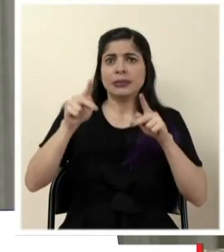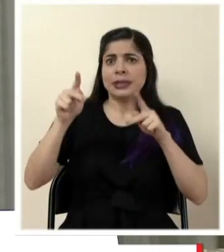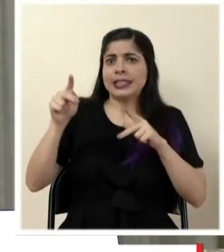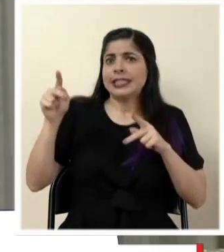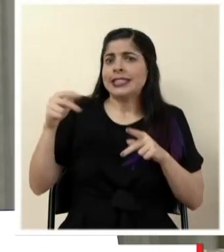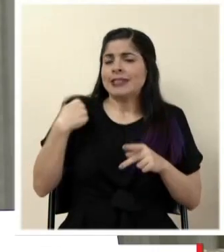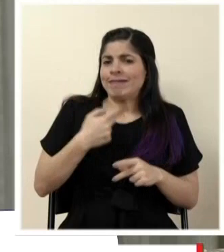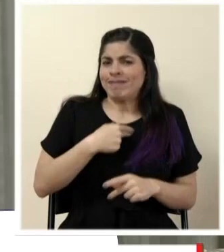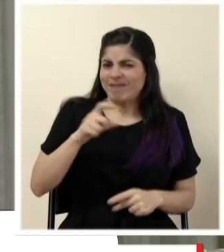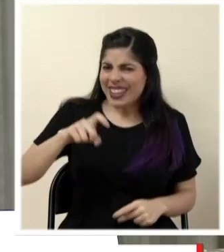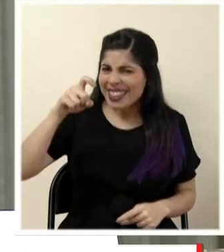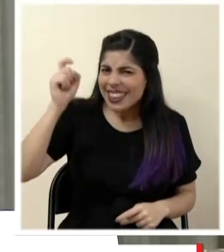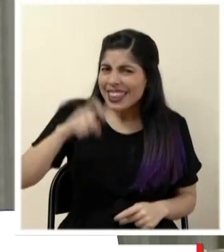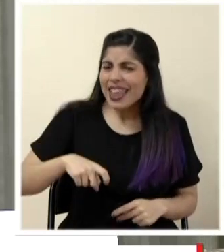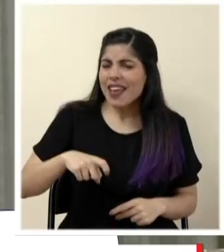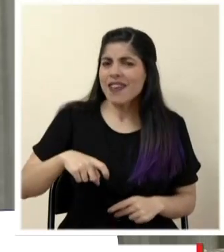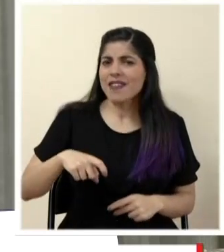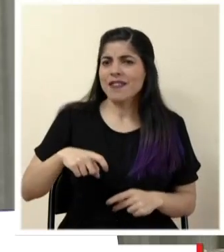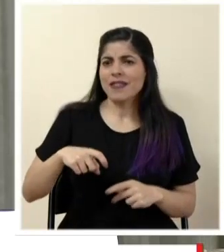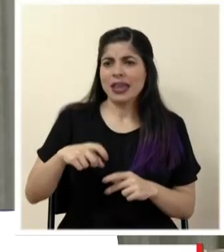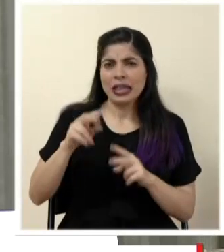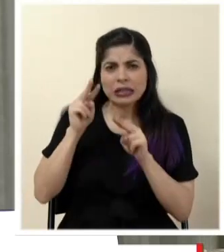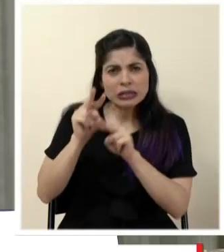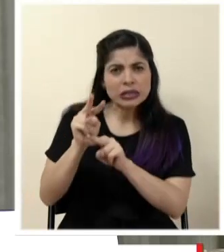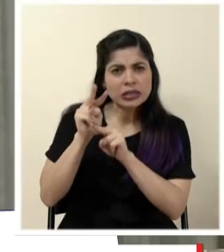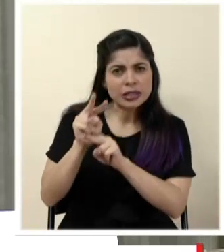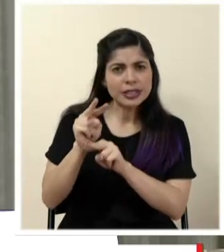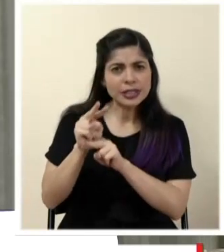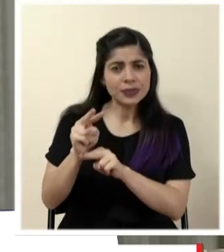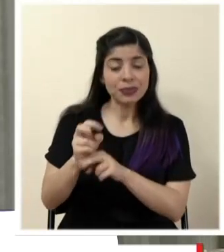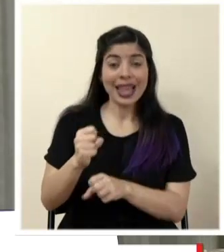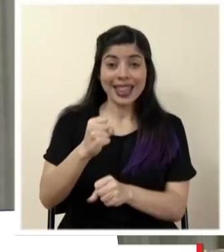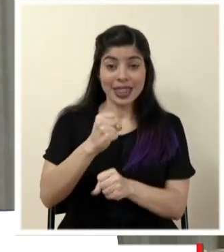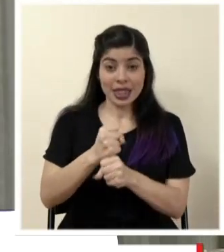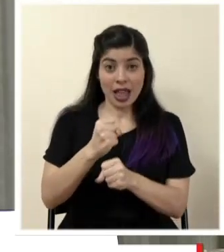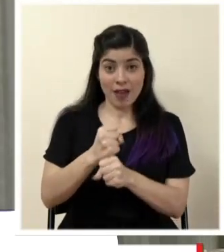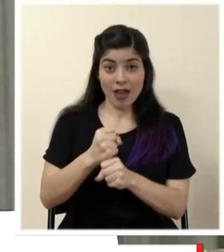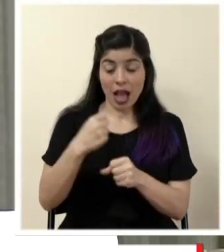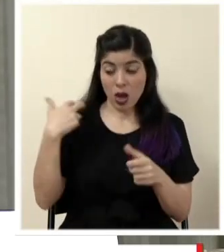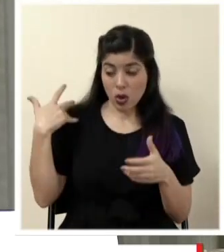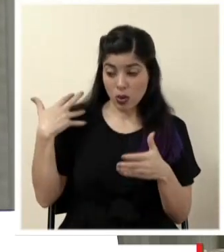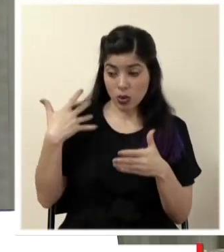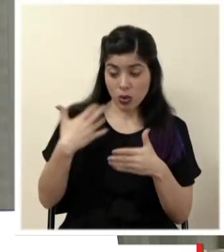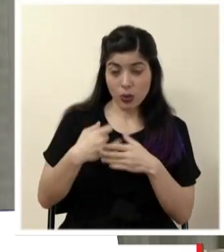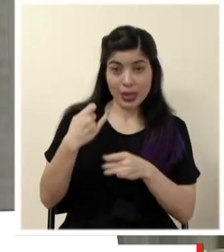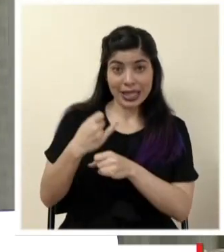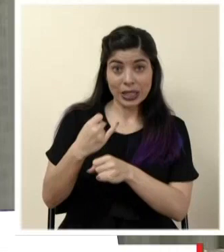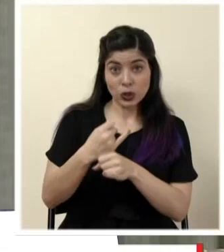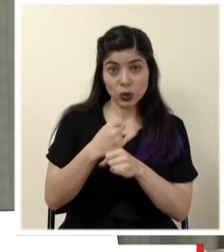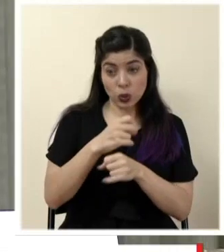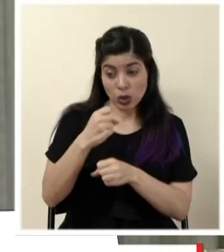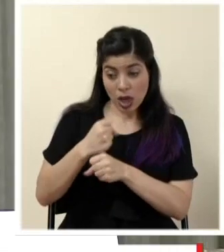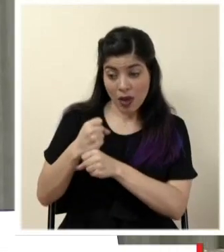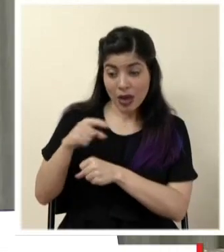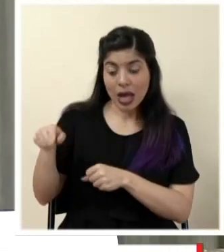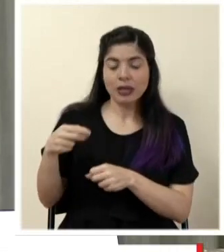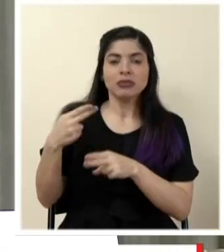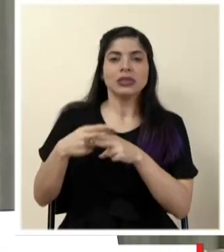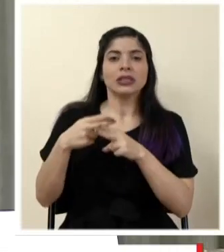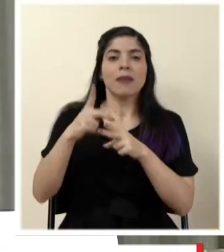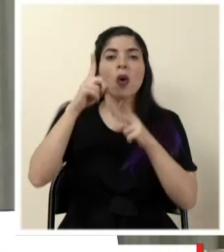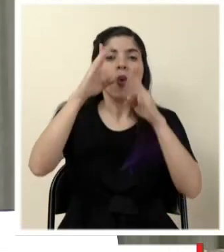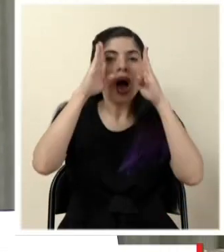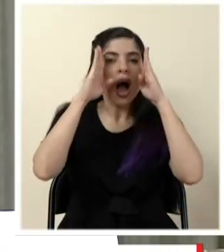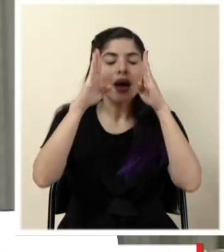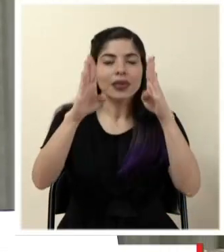debemos de forma precisa darle seguimiento. El trabajo que se hace entre las instituciones es lo que nosotros llamamos un